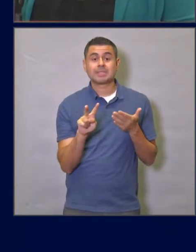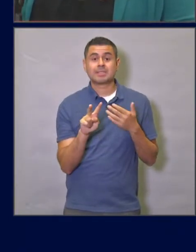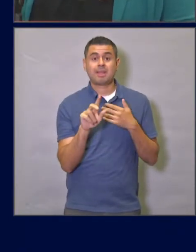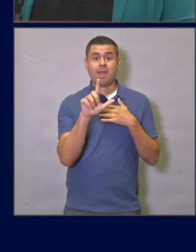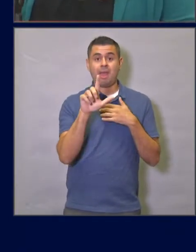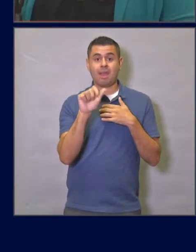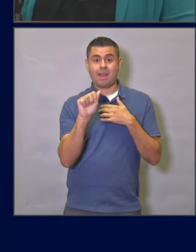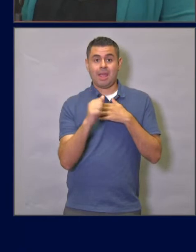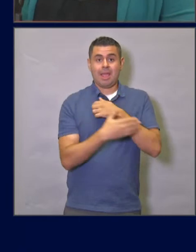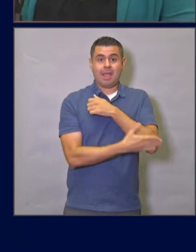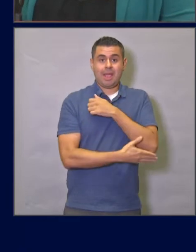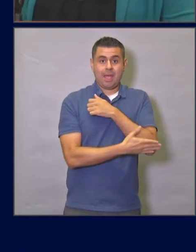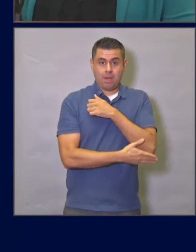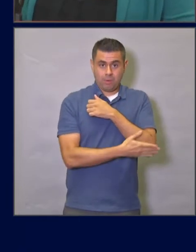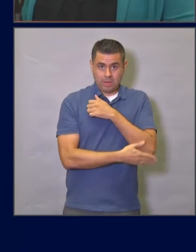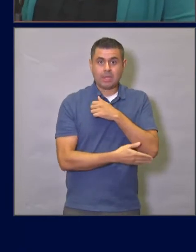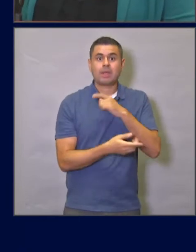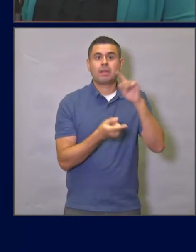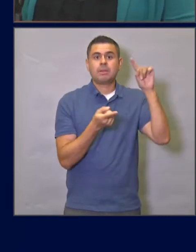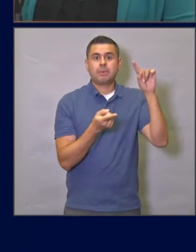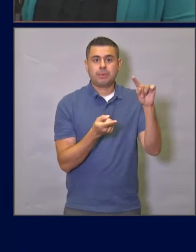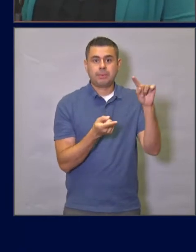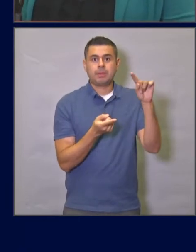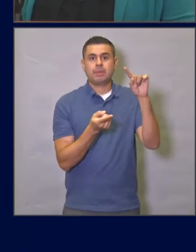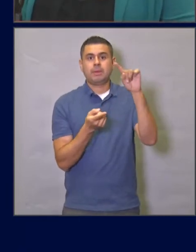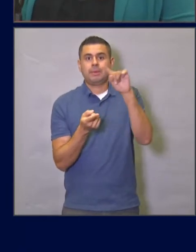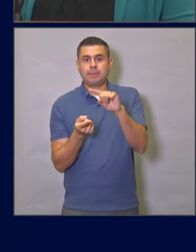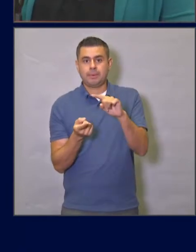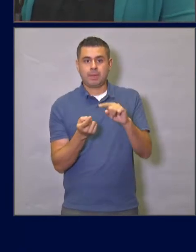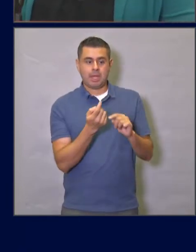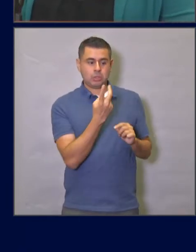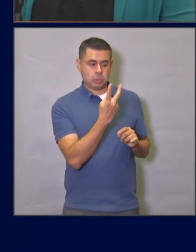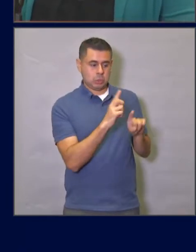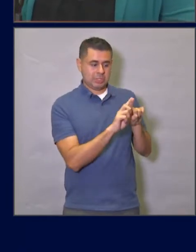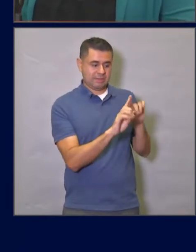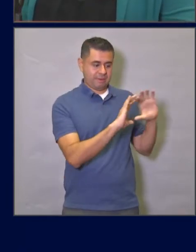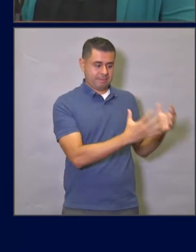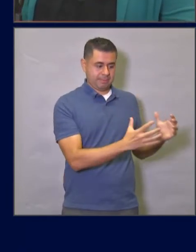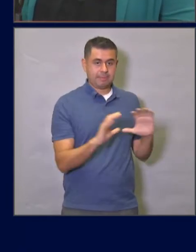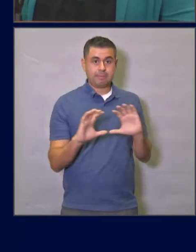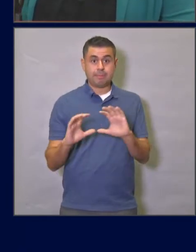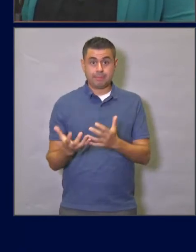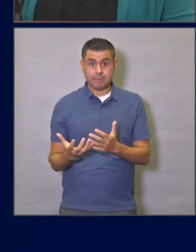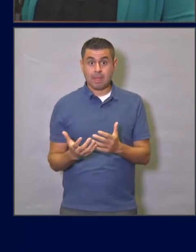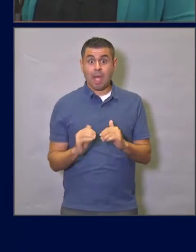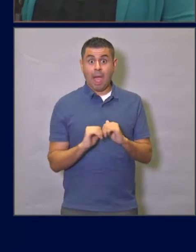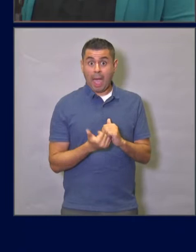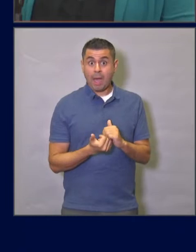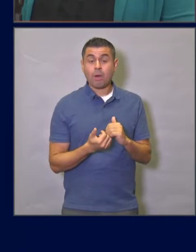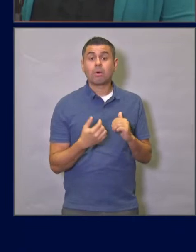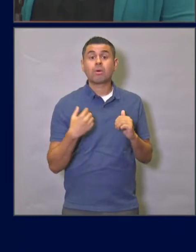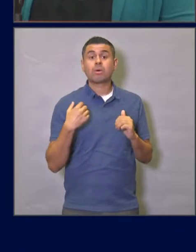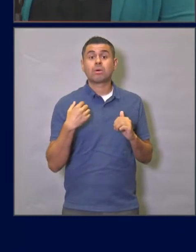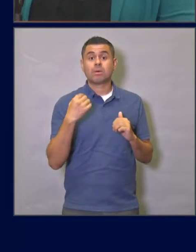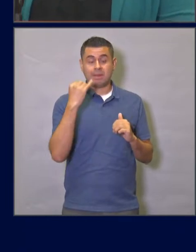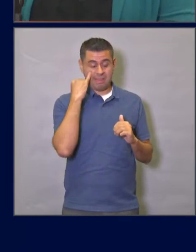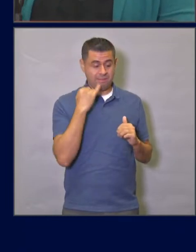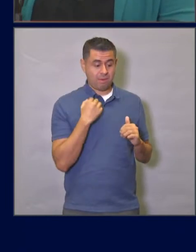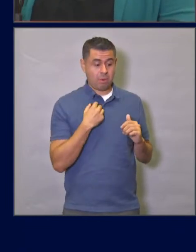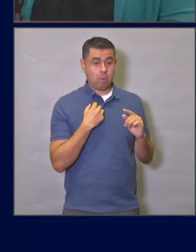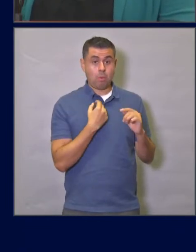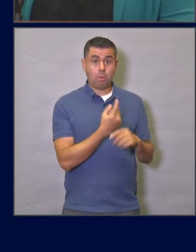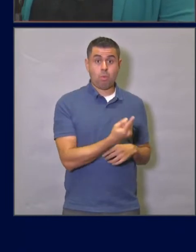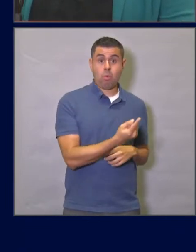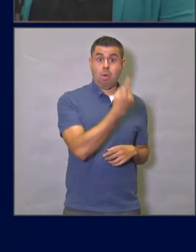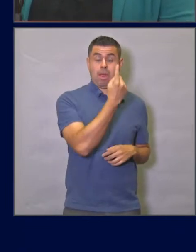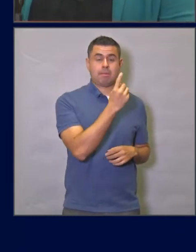donde ambas métricas cumplen los límites del nivel. Moverse a un nivel más alto significa que la